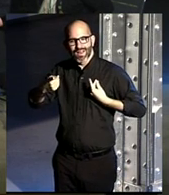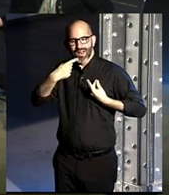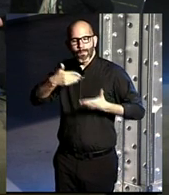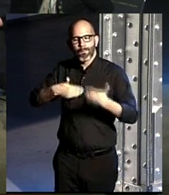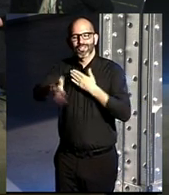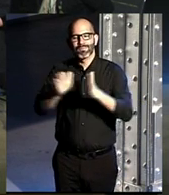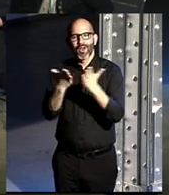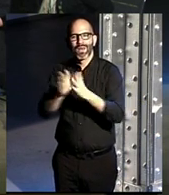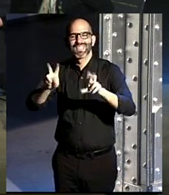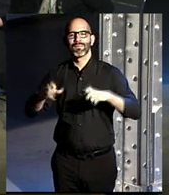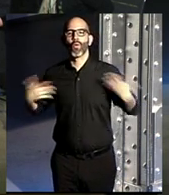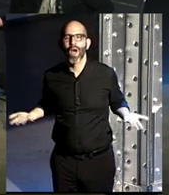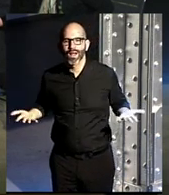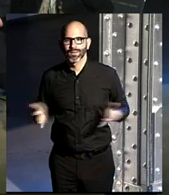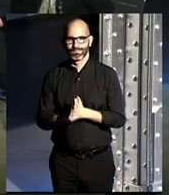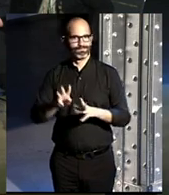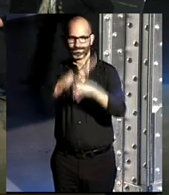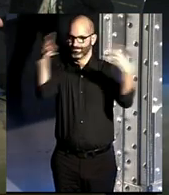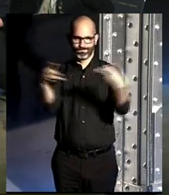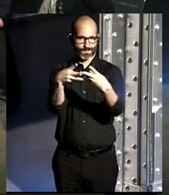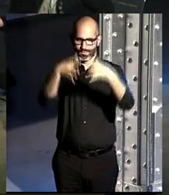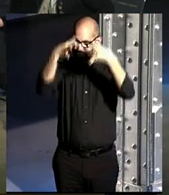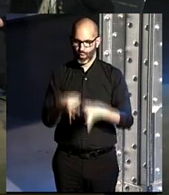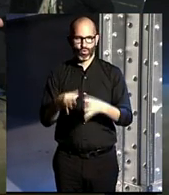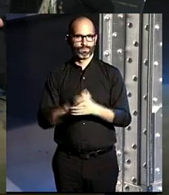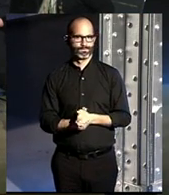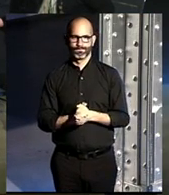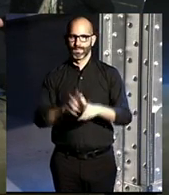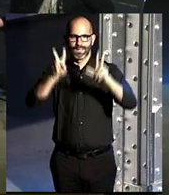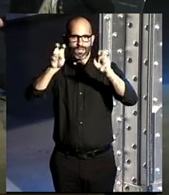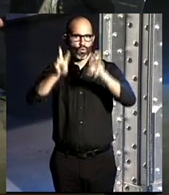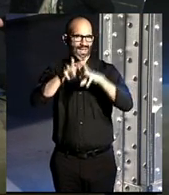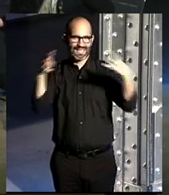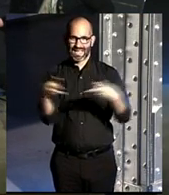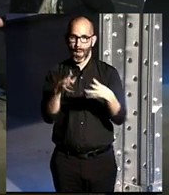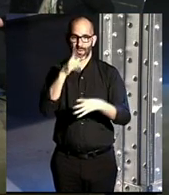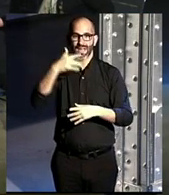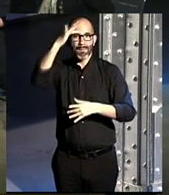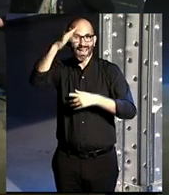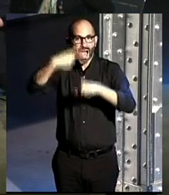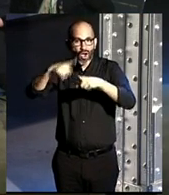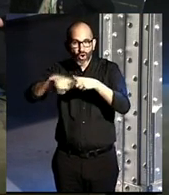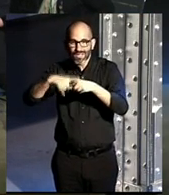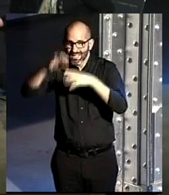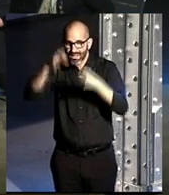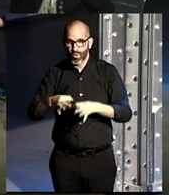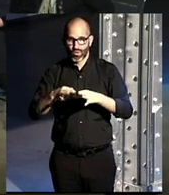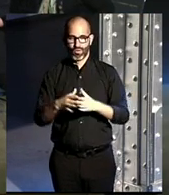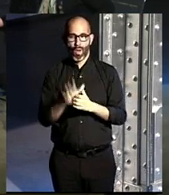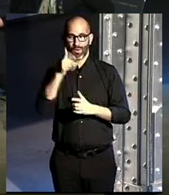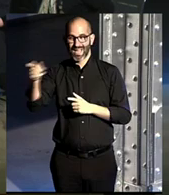novela? Internet. Internet. Seguro, porque imaginaría cosas, a partir de Internet que existe,